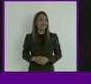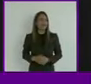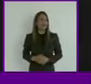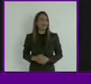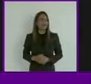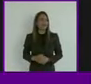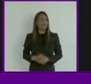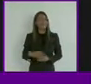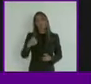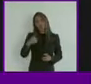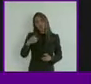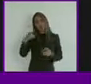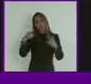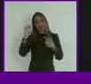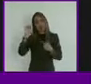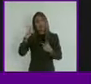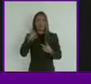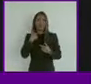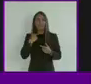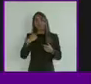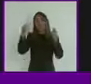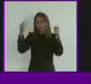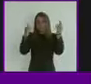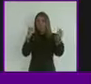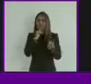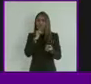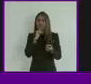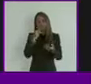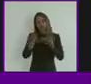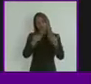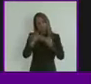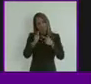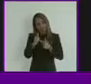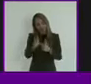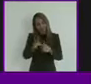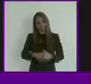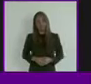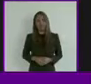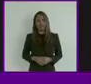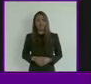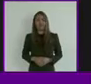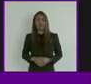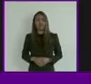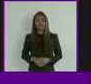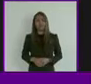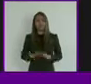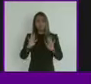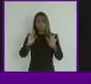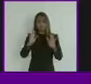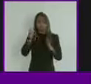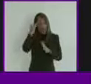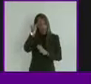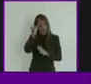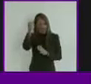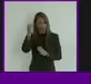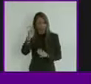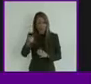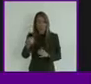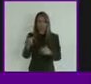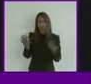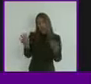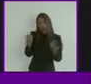Yo sigo estudiando. Bueno, muy bien, Suan. Y no, a ver, la idea, insisto, es que nosotros como adultos, si nos